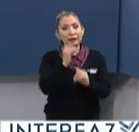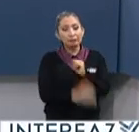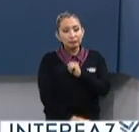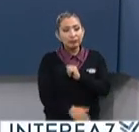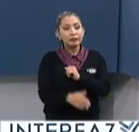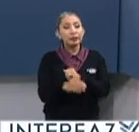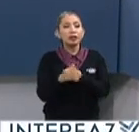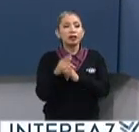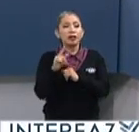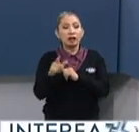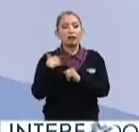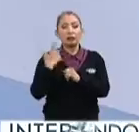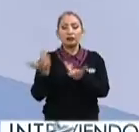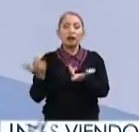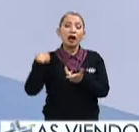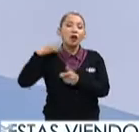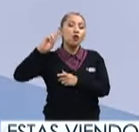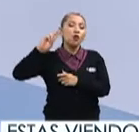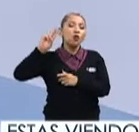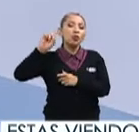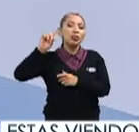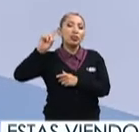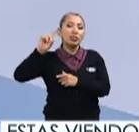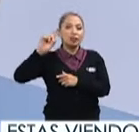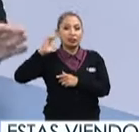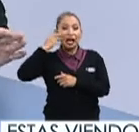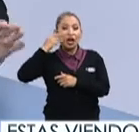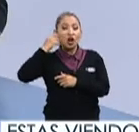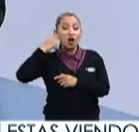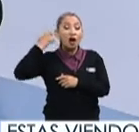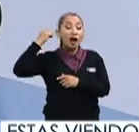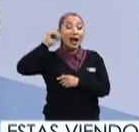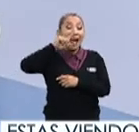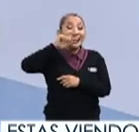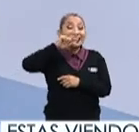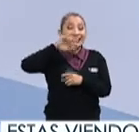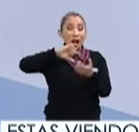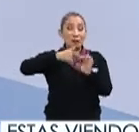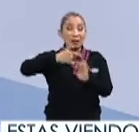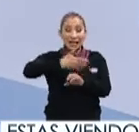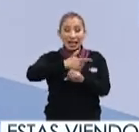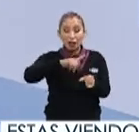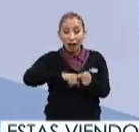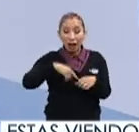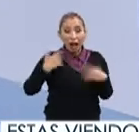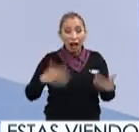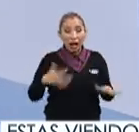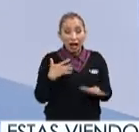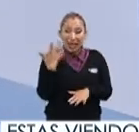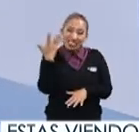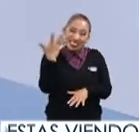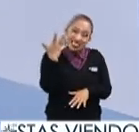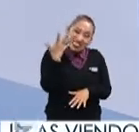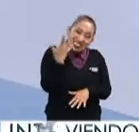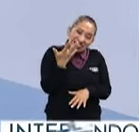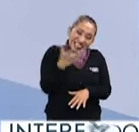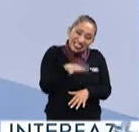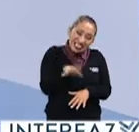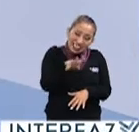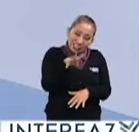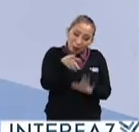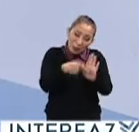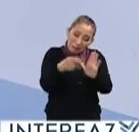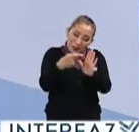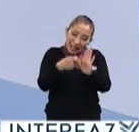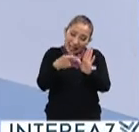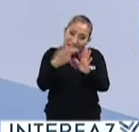fin. La Autónoma de Nuevo León en la Universidad Nacional. Jalisco en la Olimpiada Nacional por 19ª ocasión.